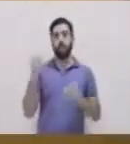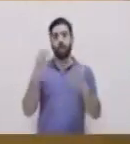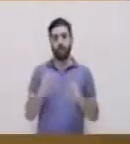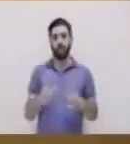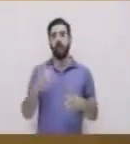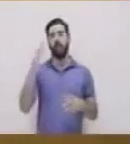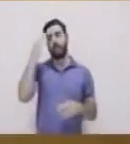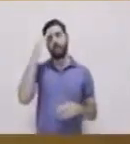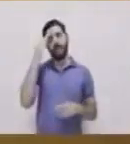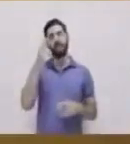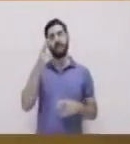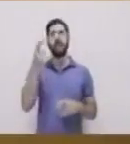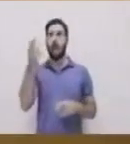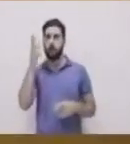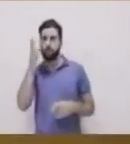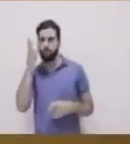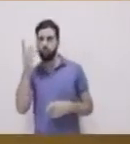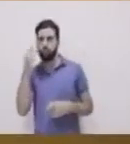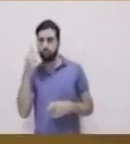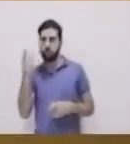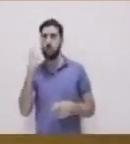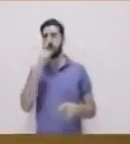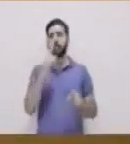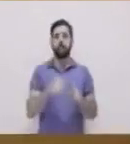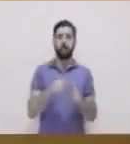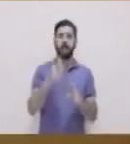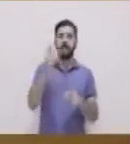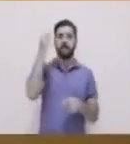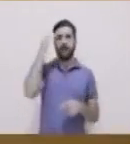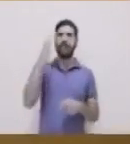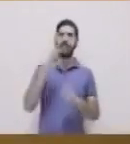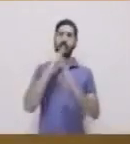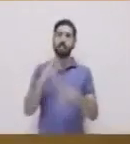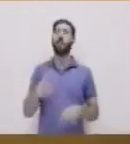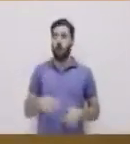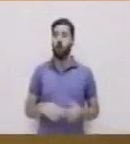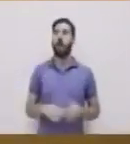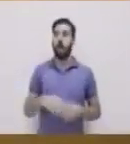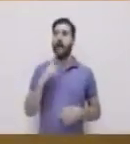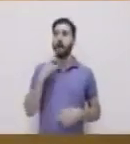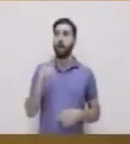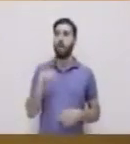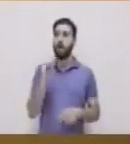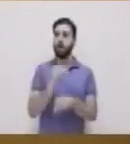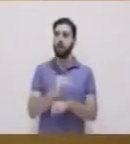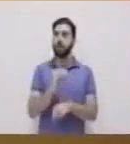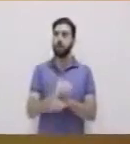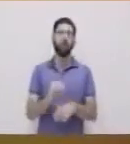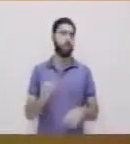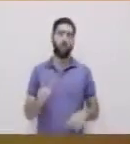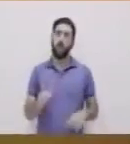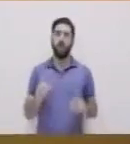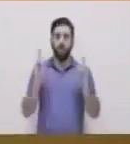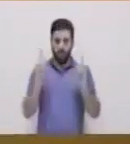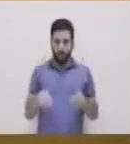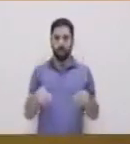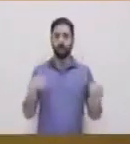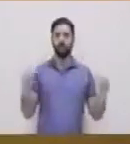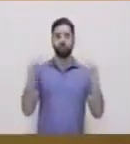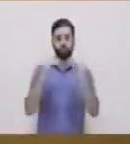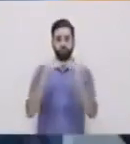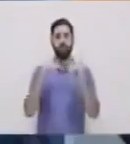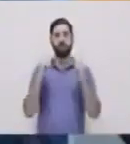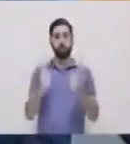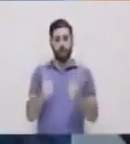persona, saber escuchar y también saber cómo contestar, ¿verdad? No solo tratar de solo hablar o solo escuchar, siempre hay que tener un buen